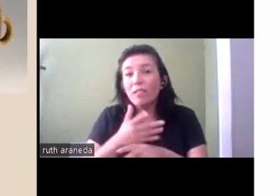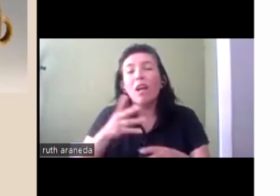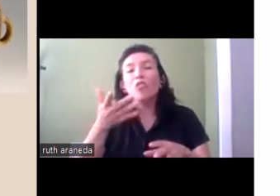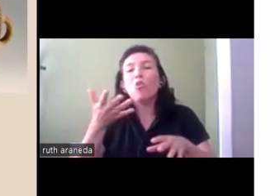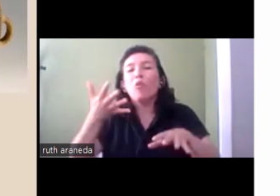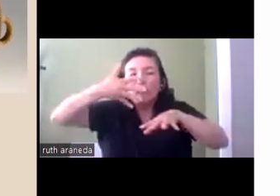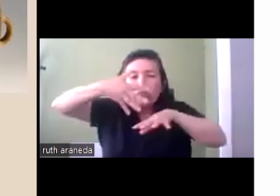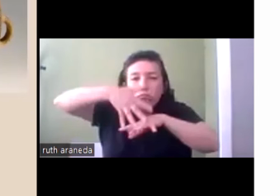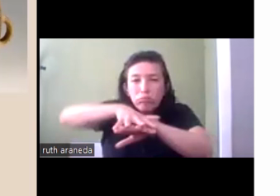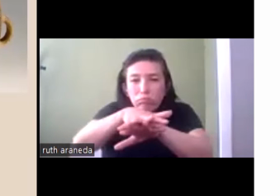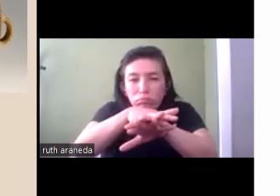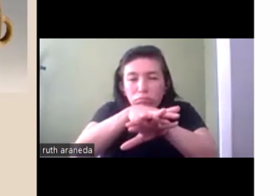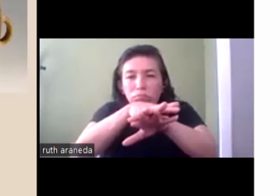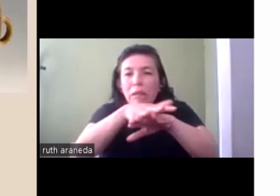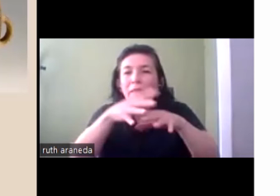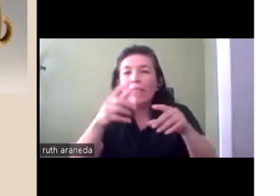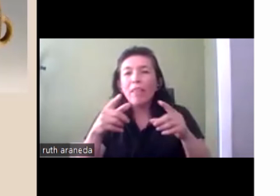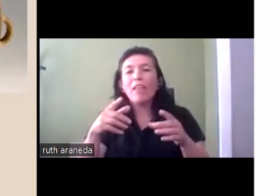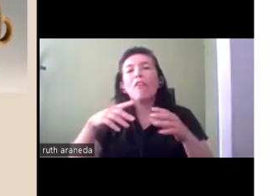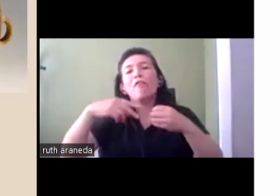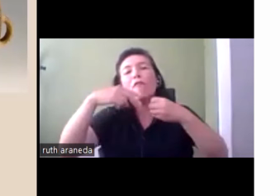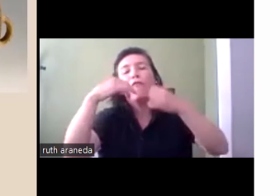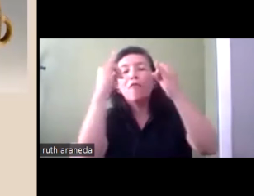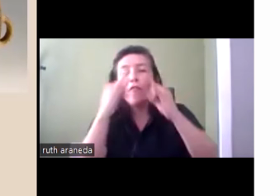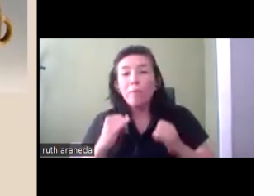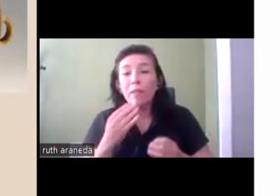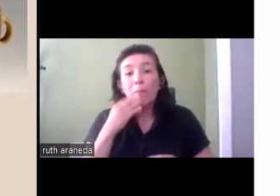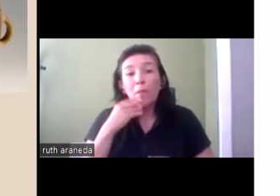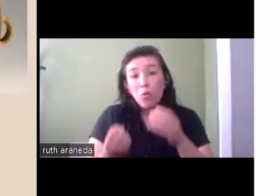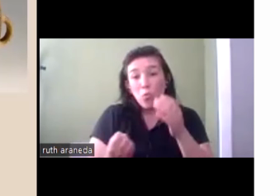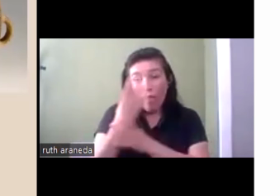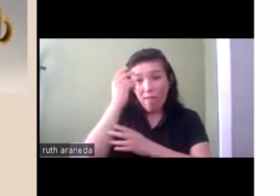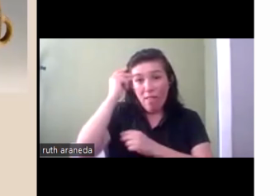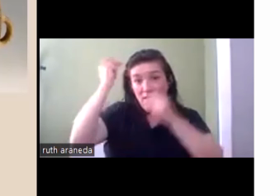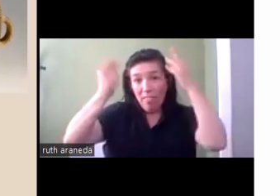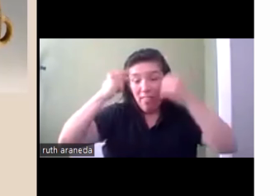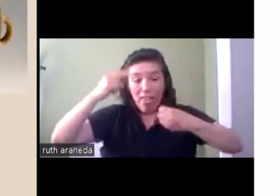¿ya? De tipo cerámico y también innovaciones dentro de lo que eran los patrones